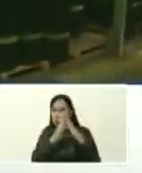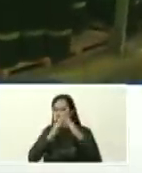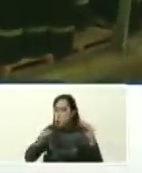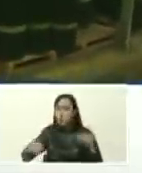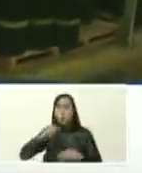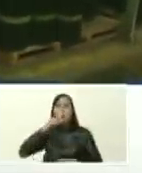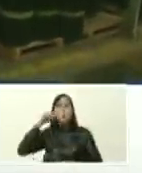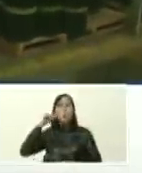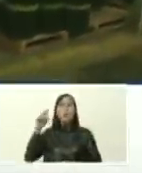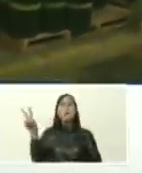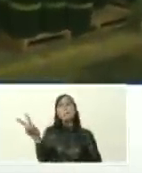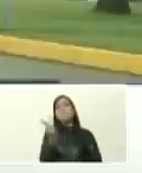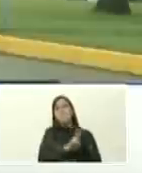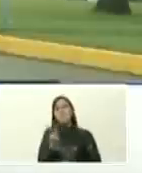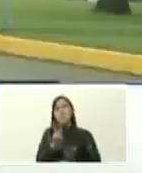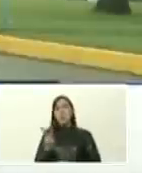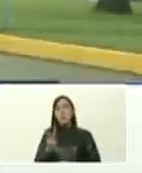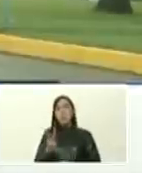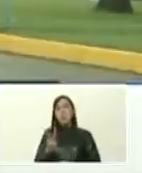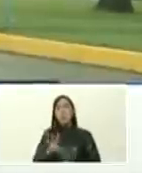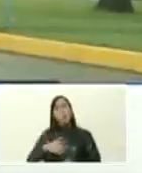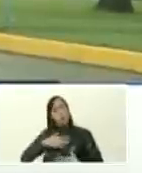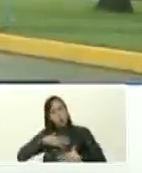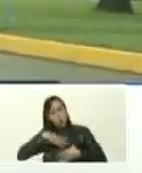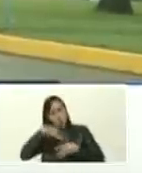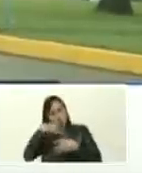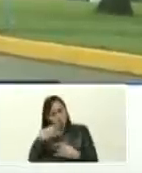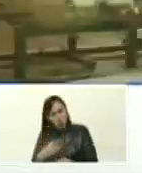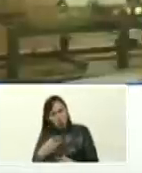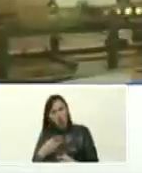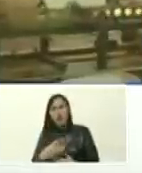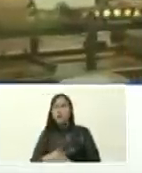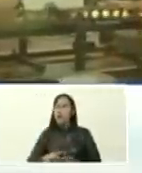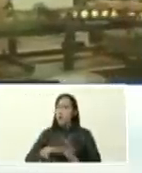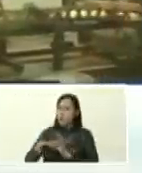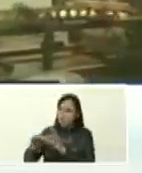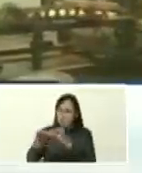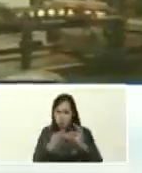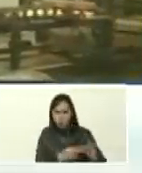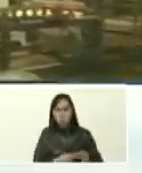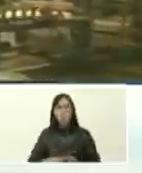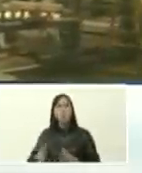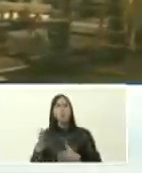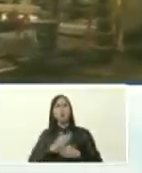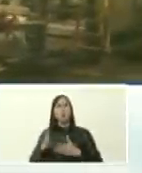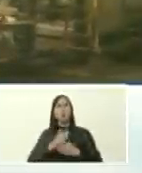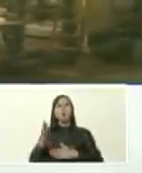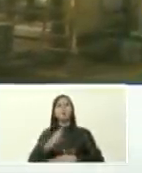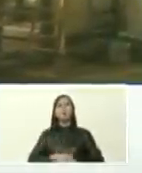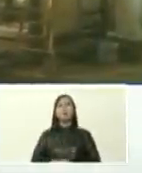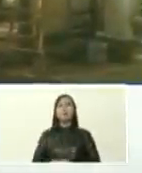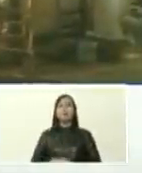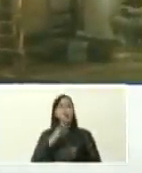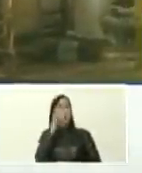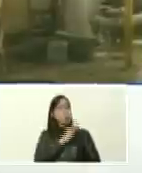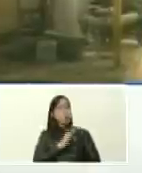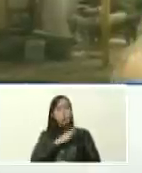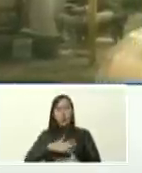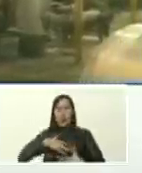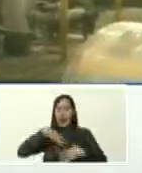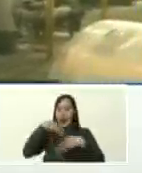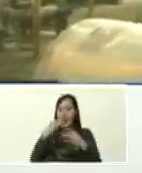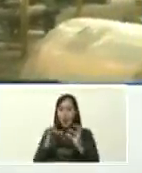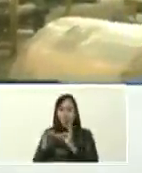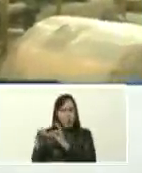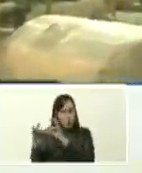sobre los grandes intereses colectivos los grandes intereses sociales, la